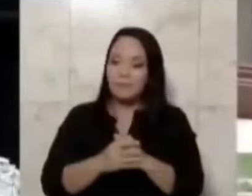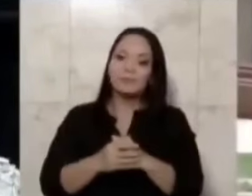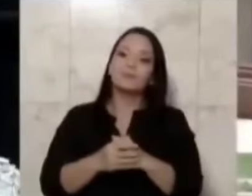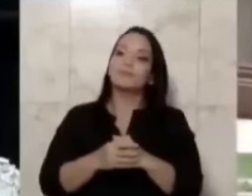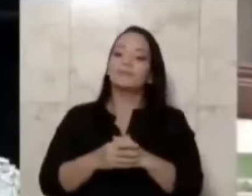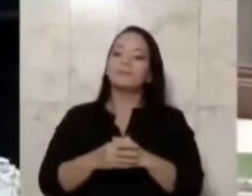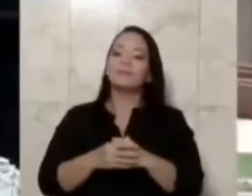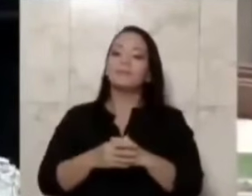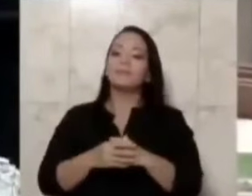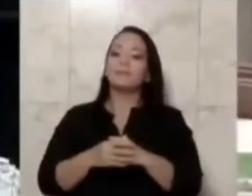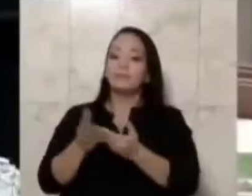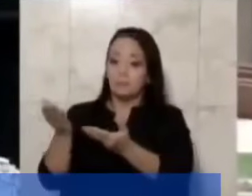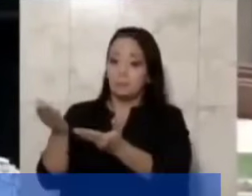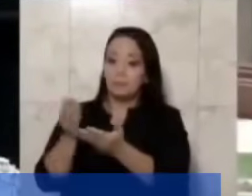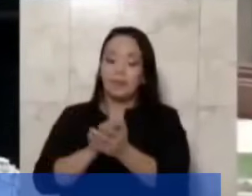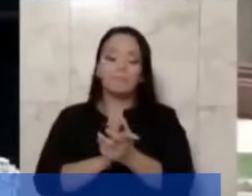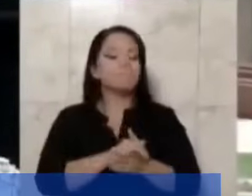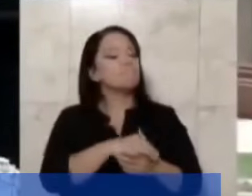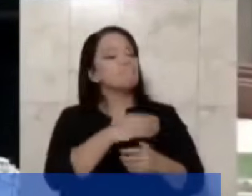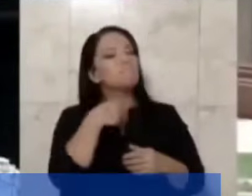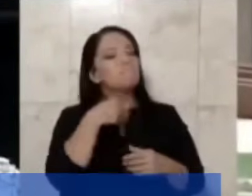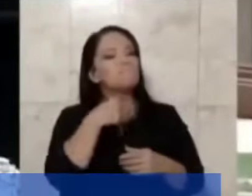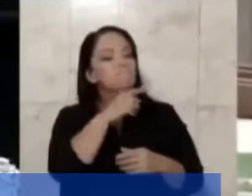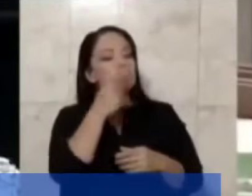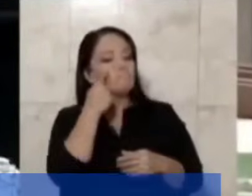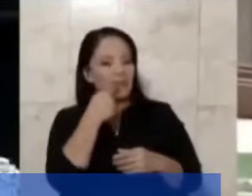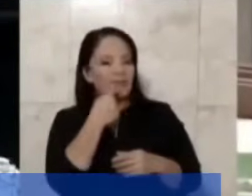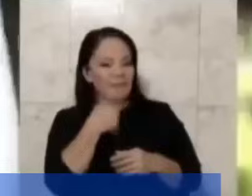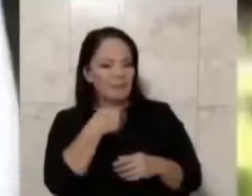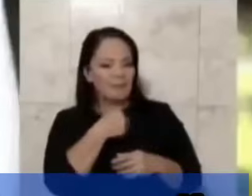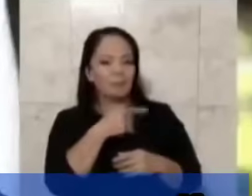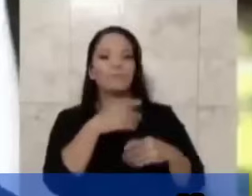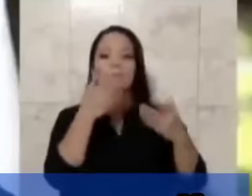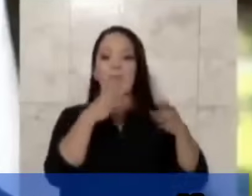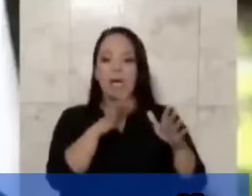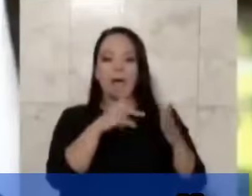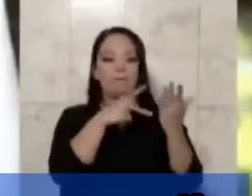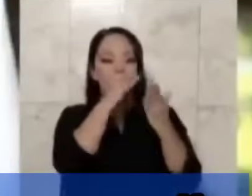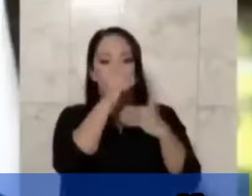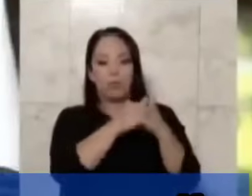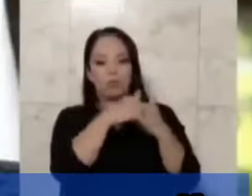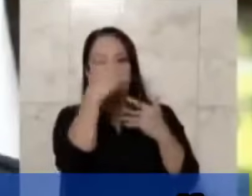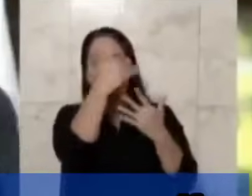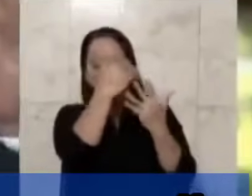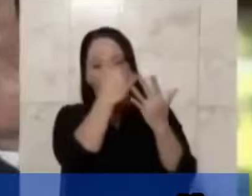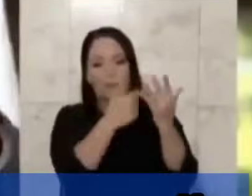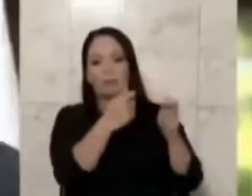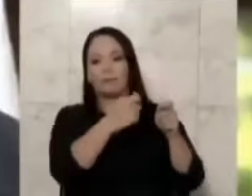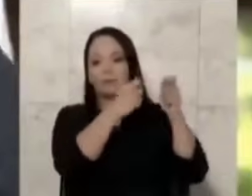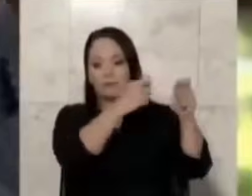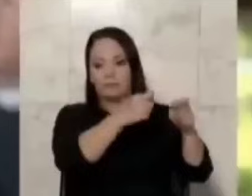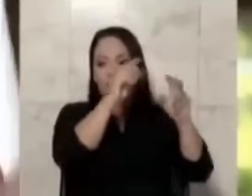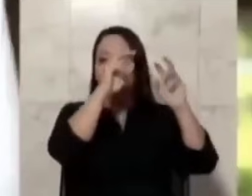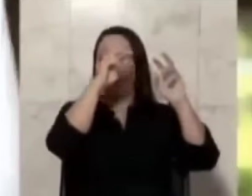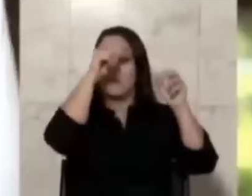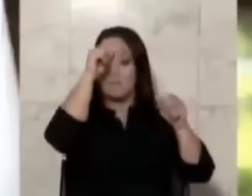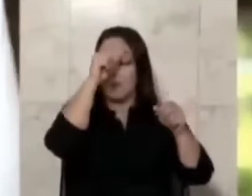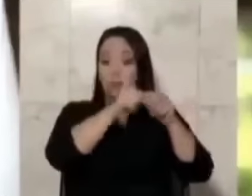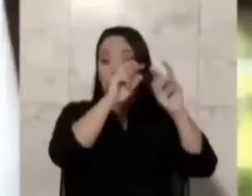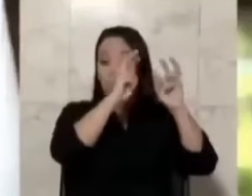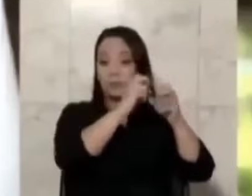un comentario. Se han presentado muchísimos proyectos. Recordemos que la seguridad es muy amplia, es muy